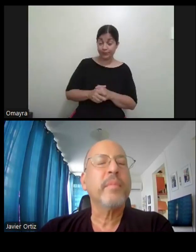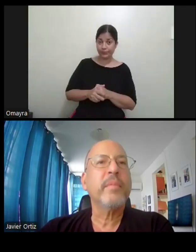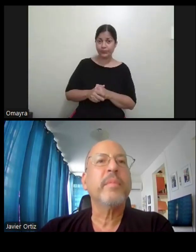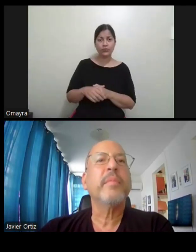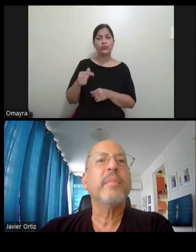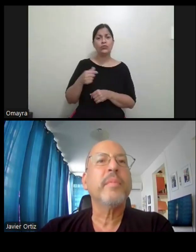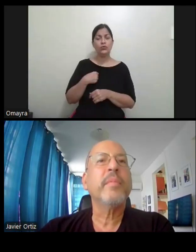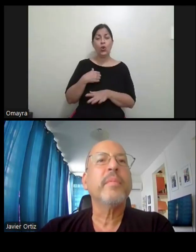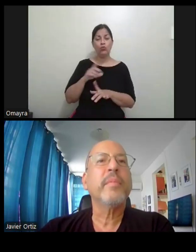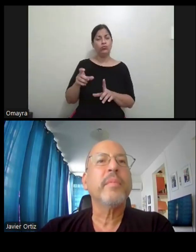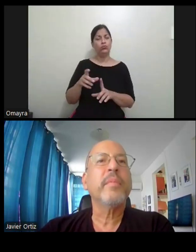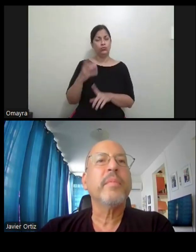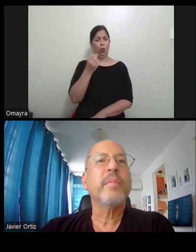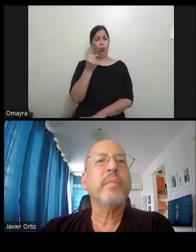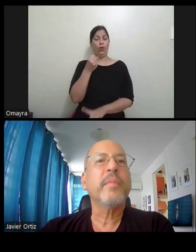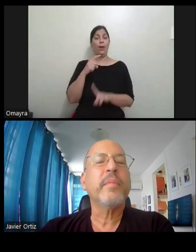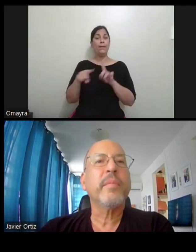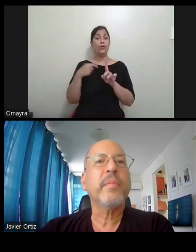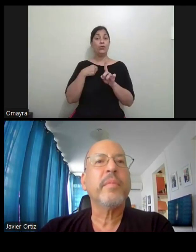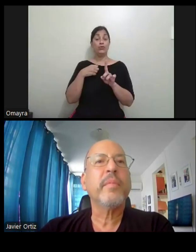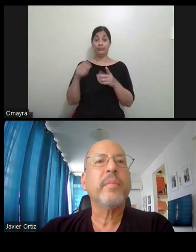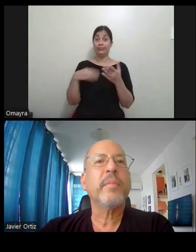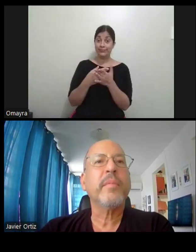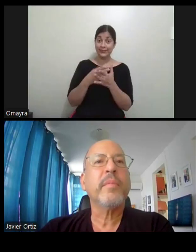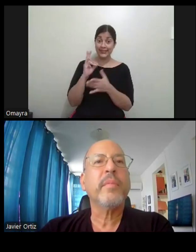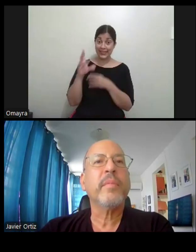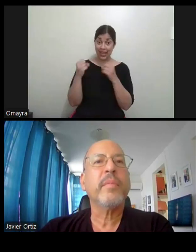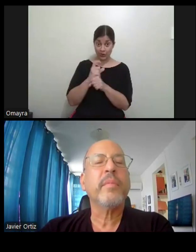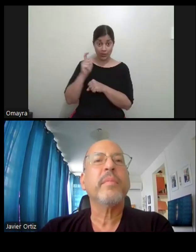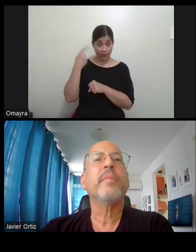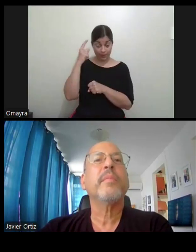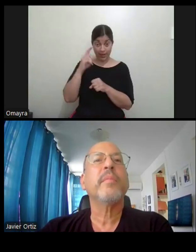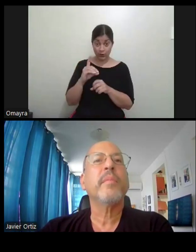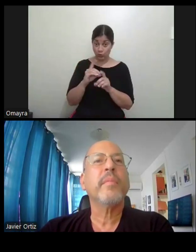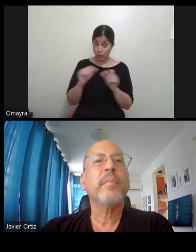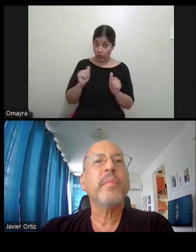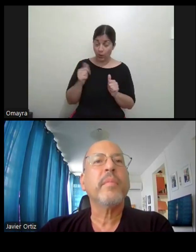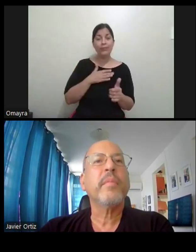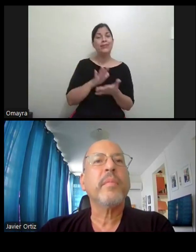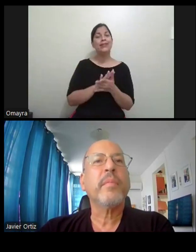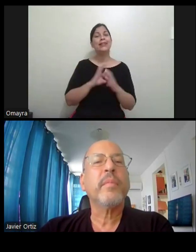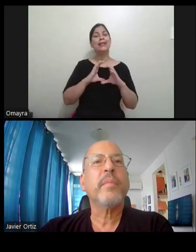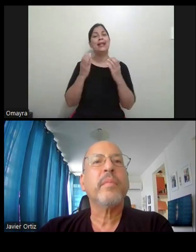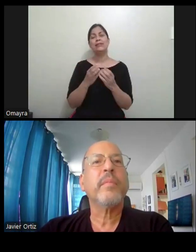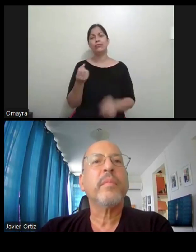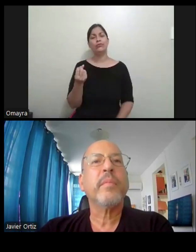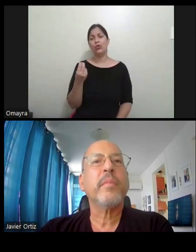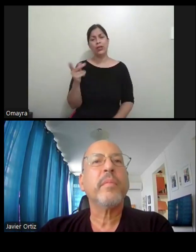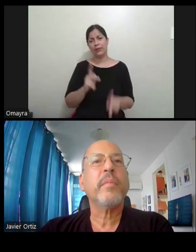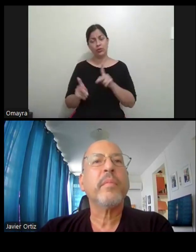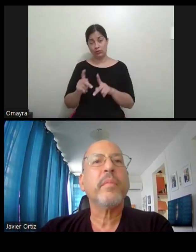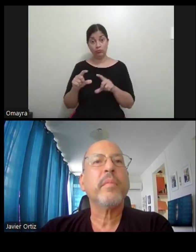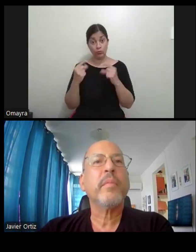hice una pausa, pero cuando yo llegué 7 años después al doctorado, esa clase mía era de 12 personas, una clase